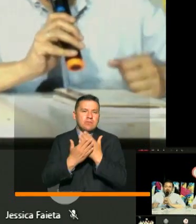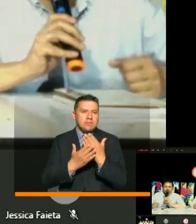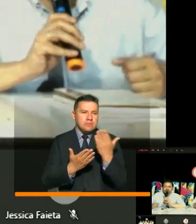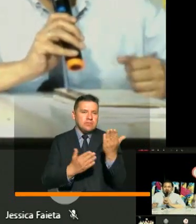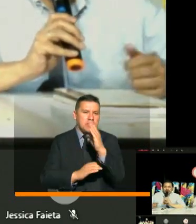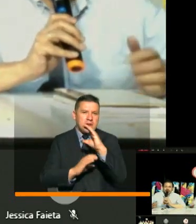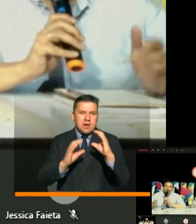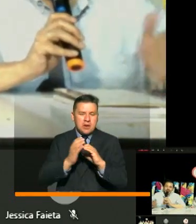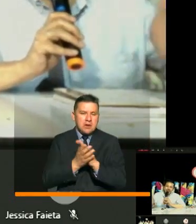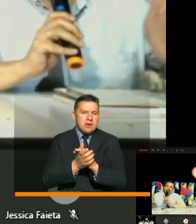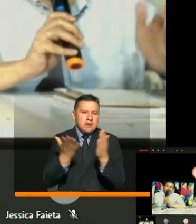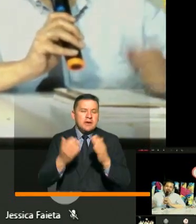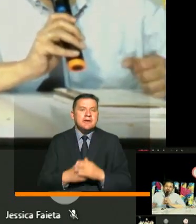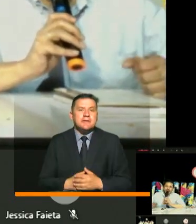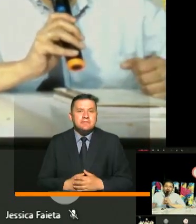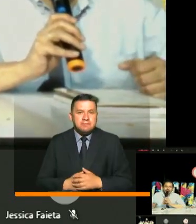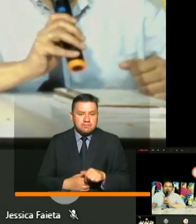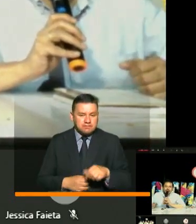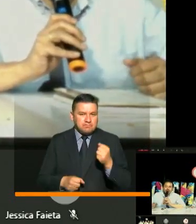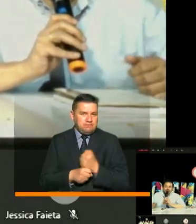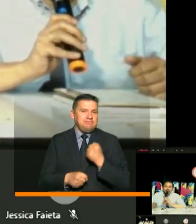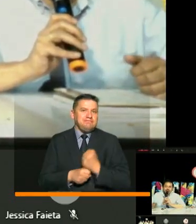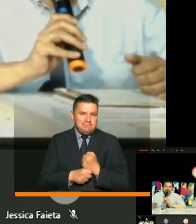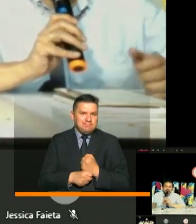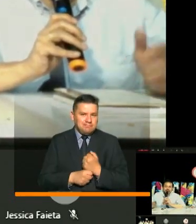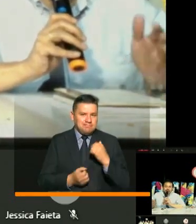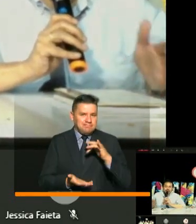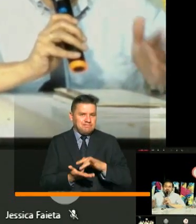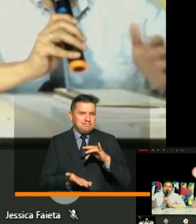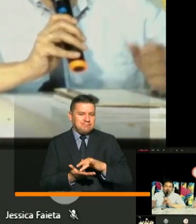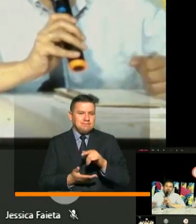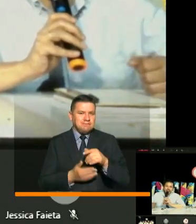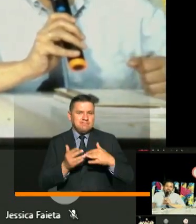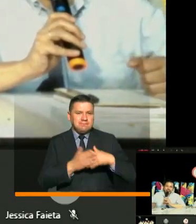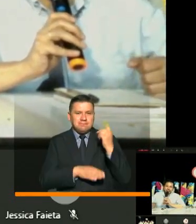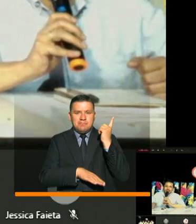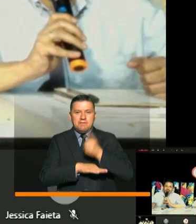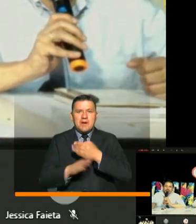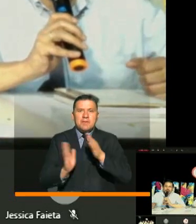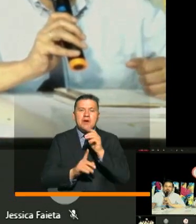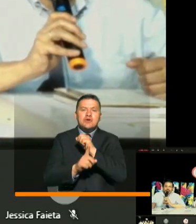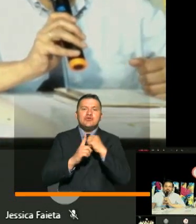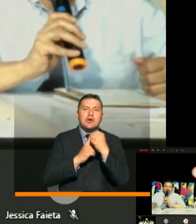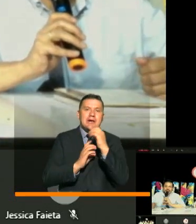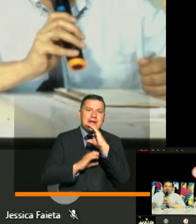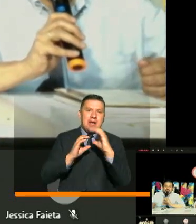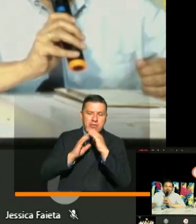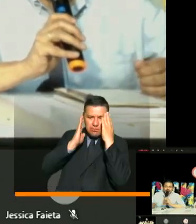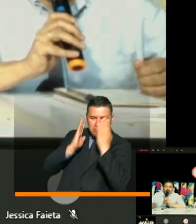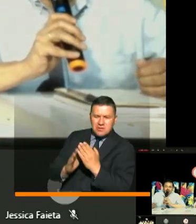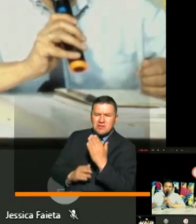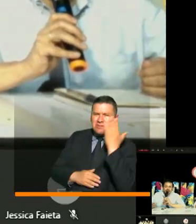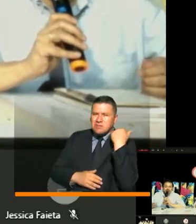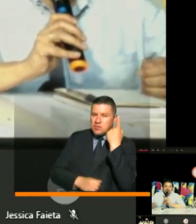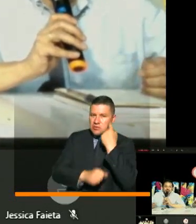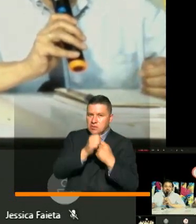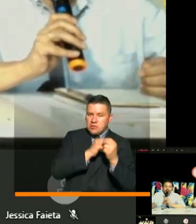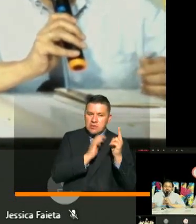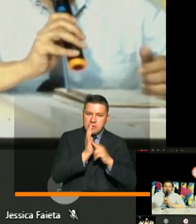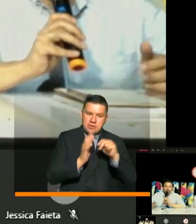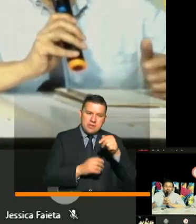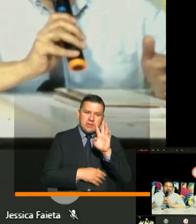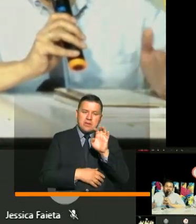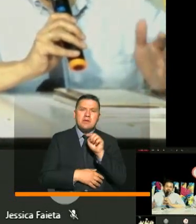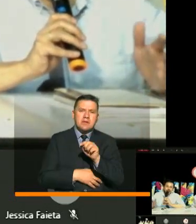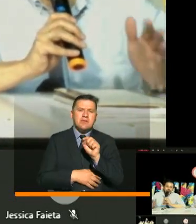los caucanos. Este es el trabajo que venimos realizando desde cuando usted creó el plan social para el Cauca a finales del año